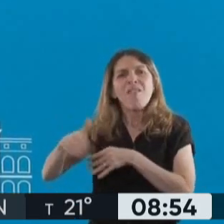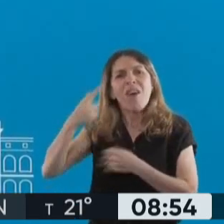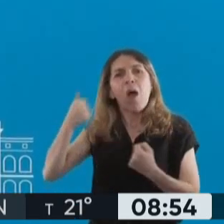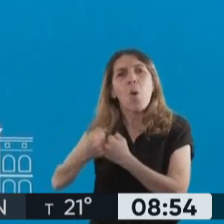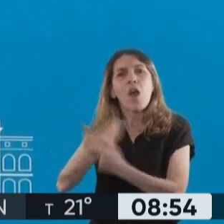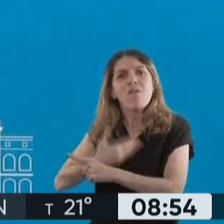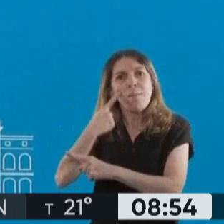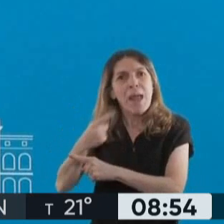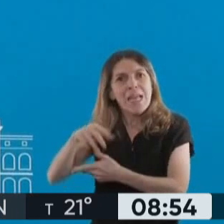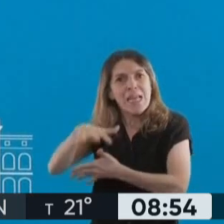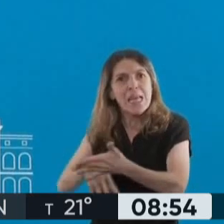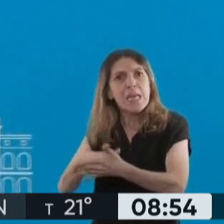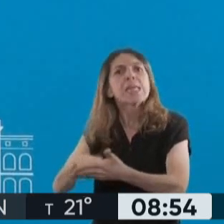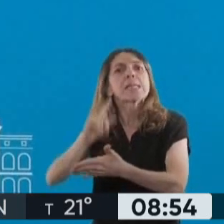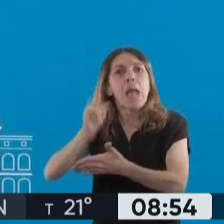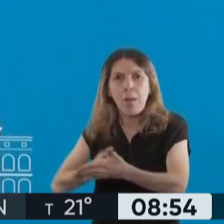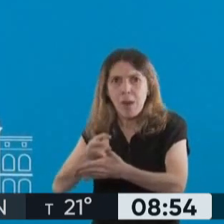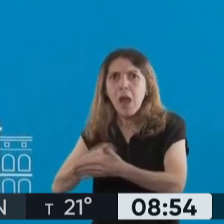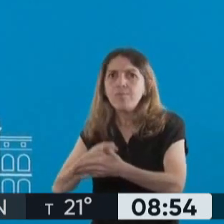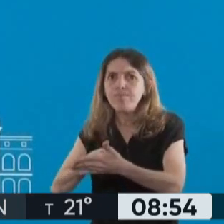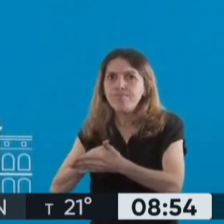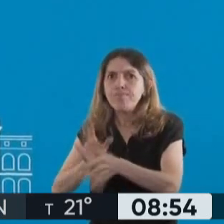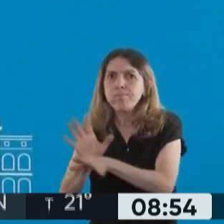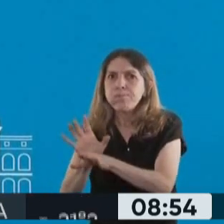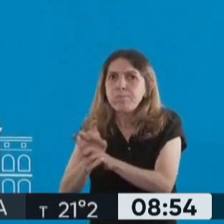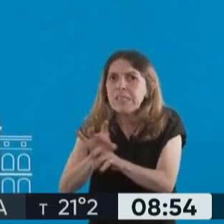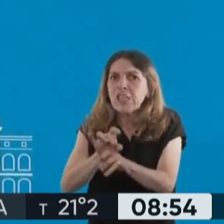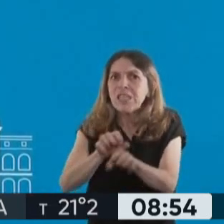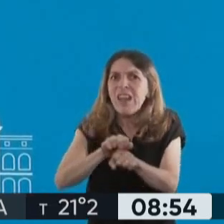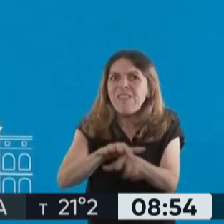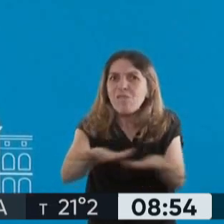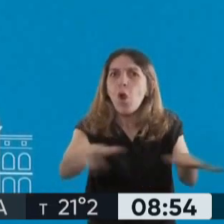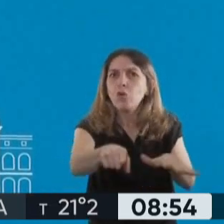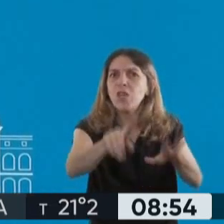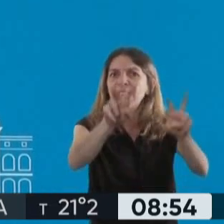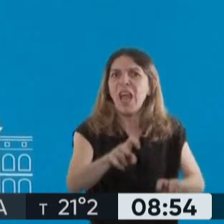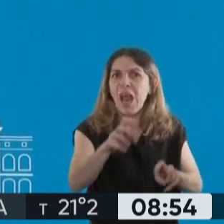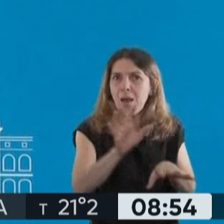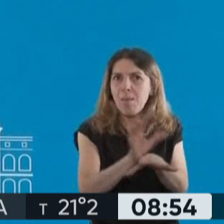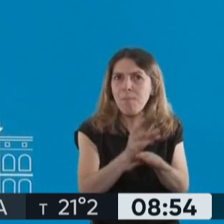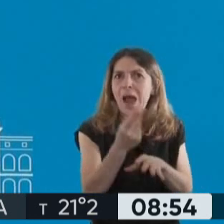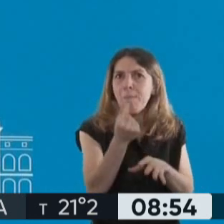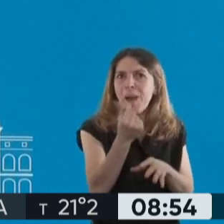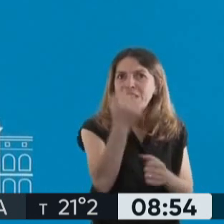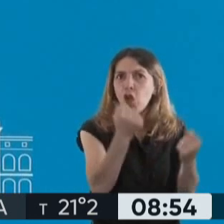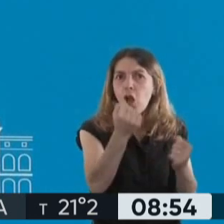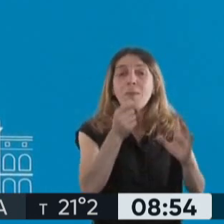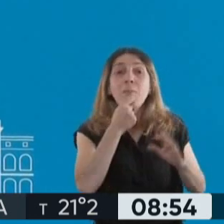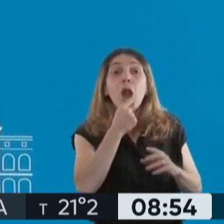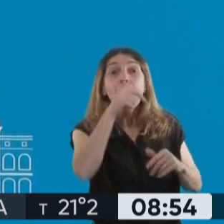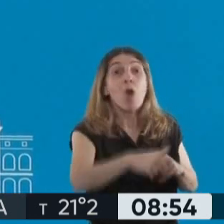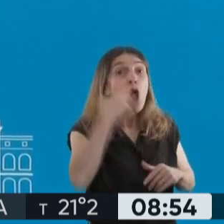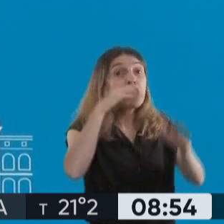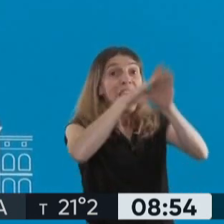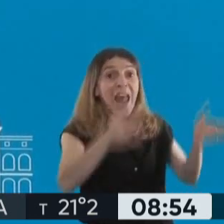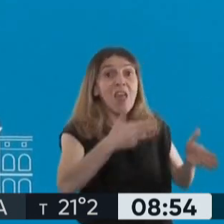Internacional también incide en la lucha contra la inflación y por eso digo, si hoy tenemos el acuerdo en el Senado para